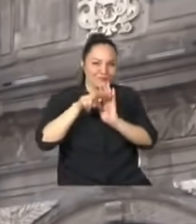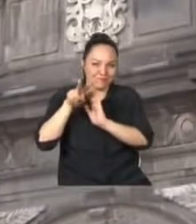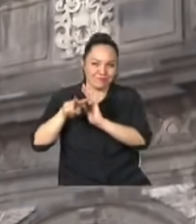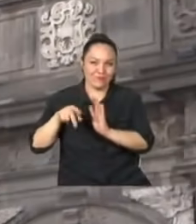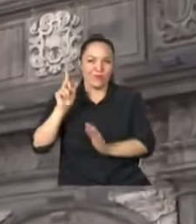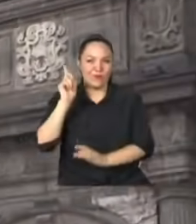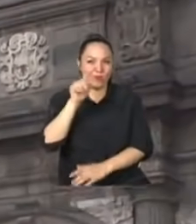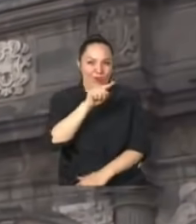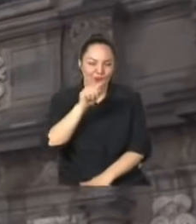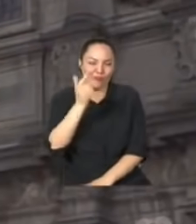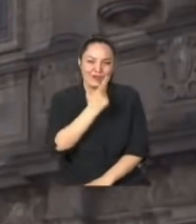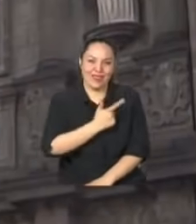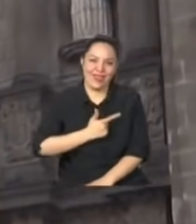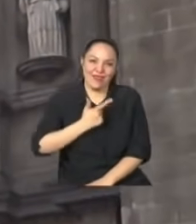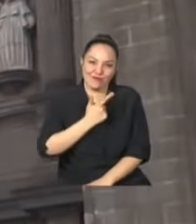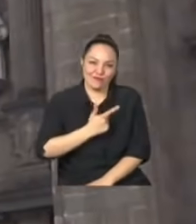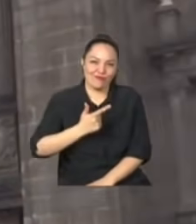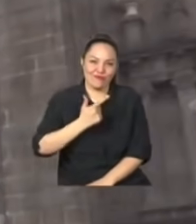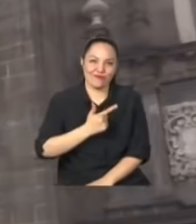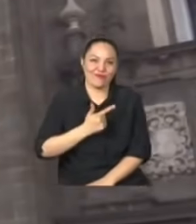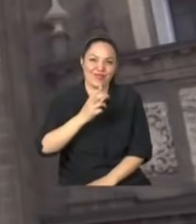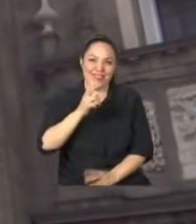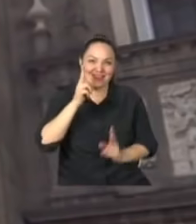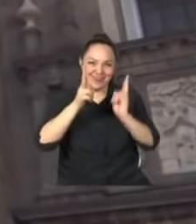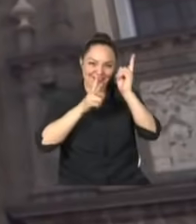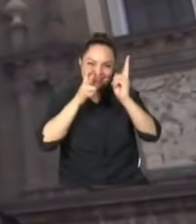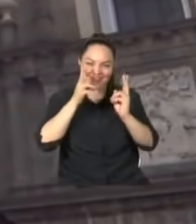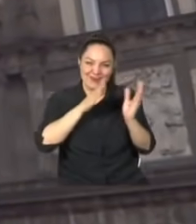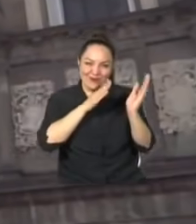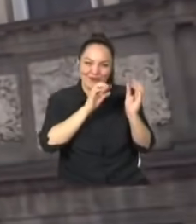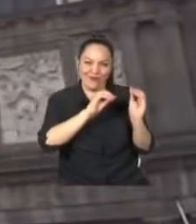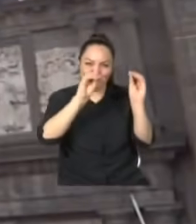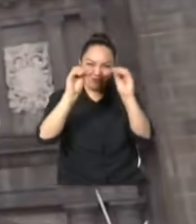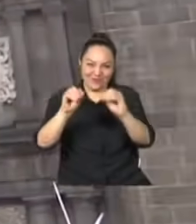agrado y nos visiten pronto.